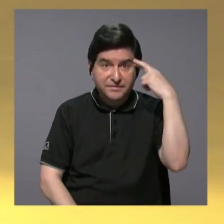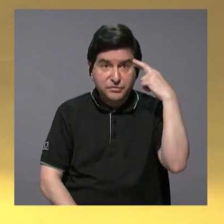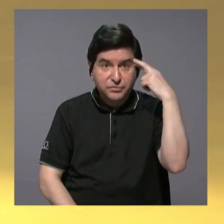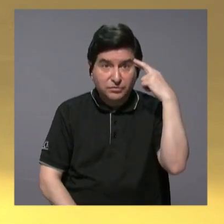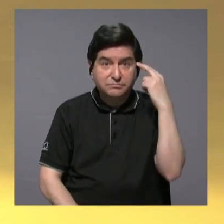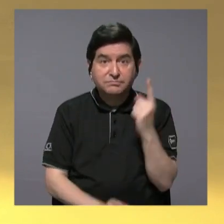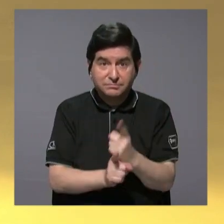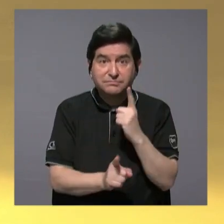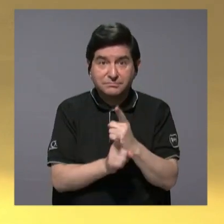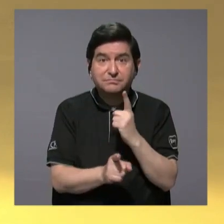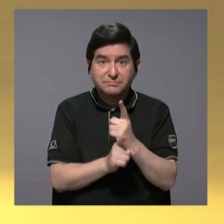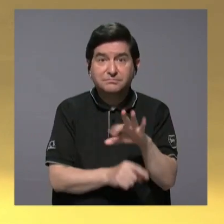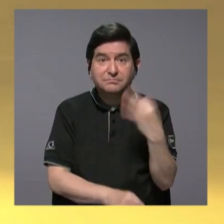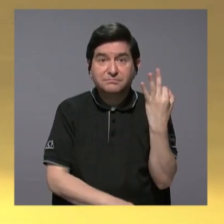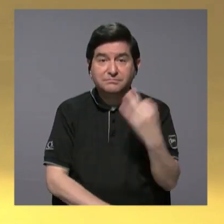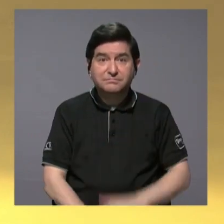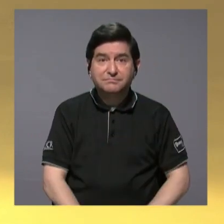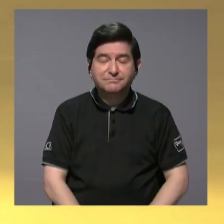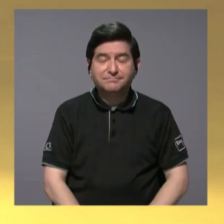Porque efectivamente es así.